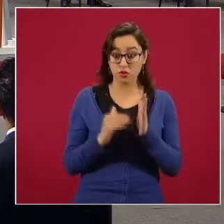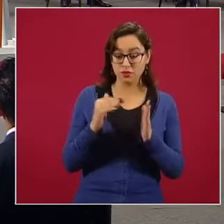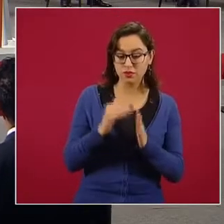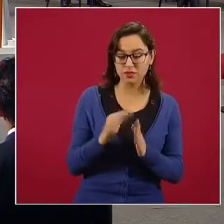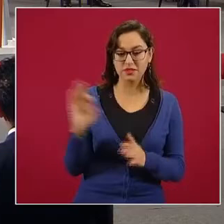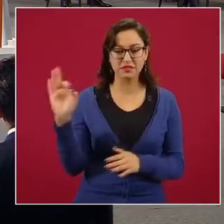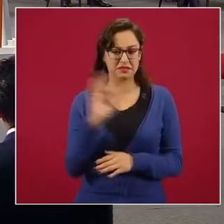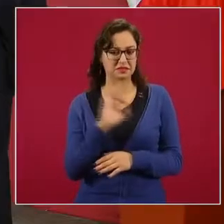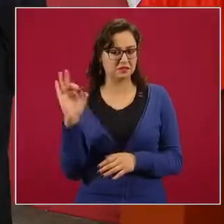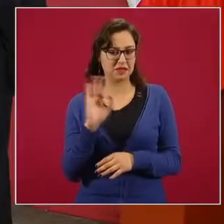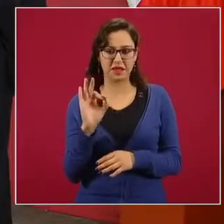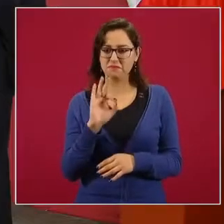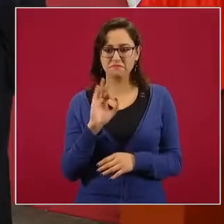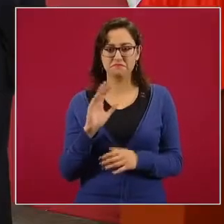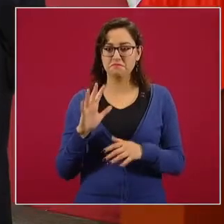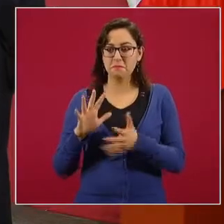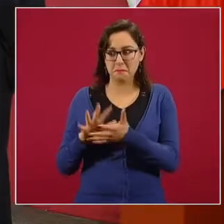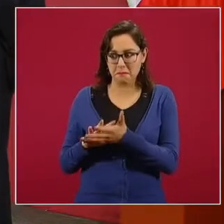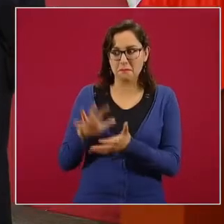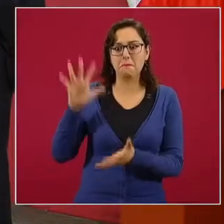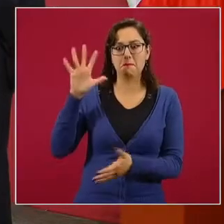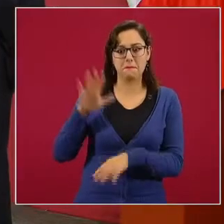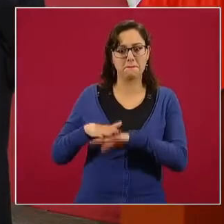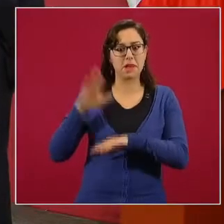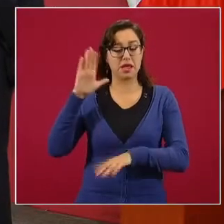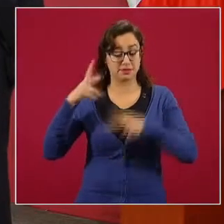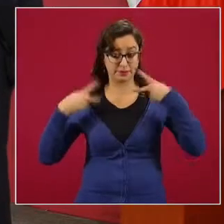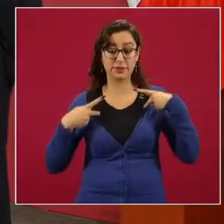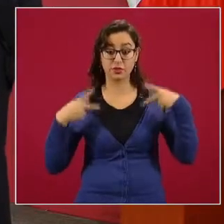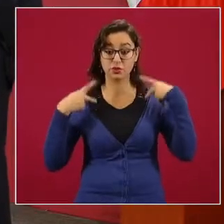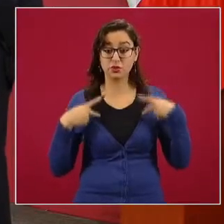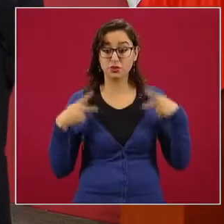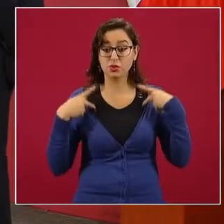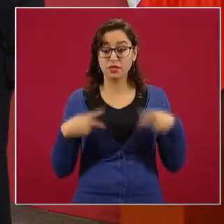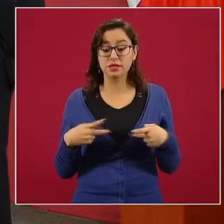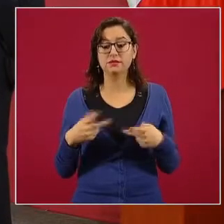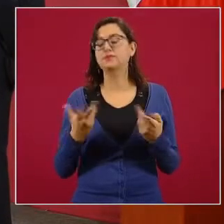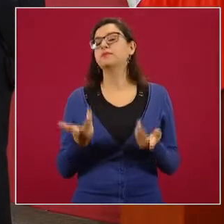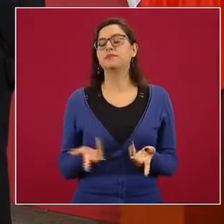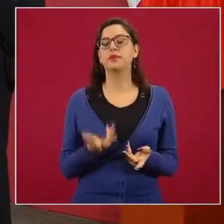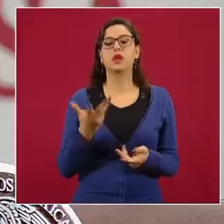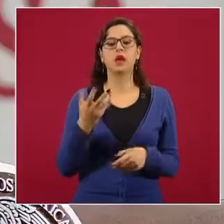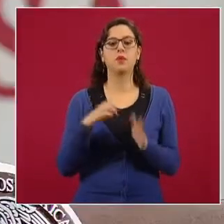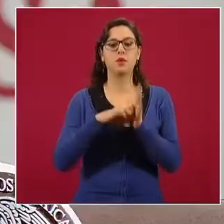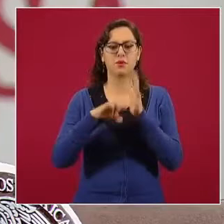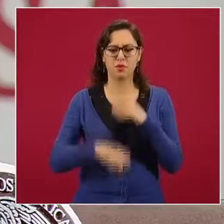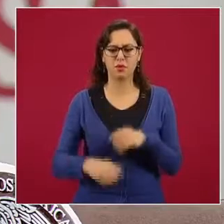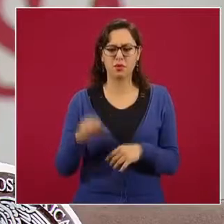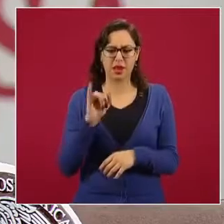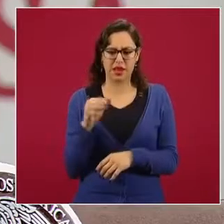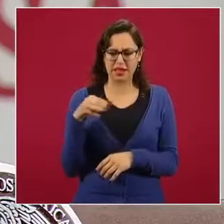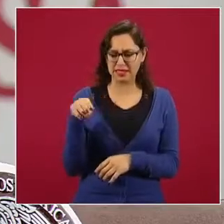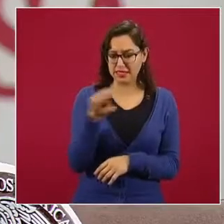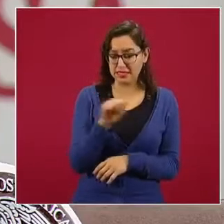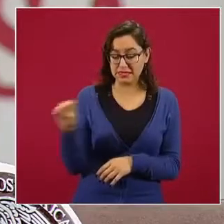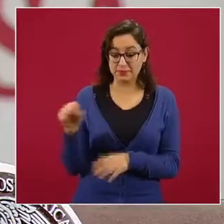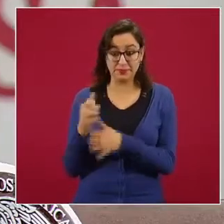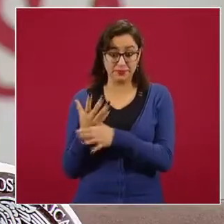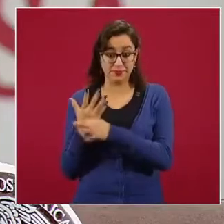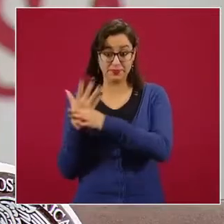real. Pero tenemos datos del IMSS, por ejemplo, que nos permiten saber que el crecimiento anual